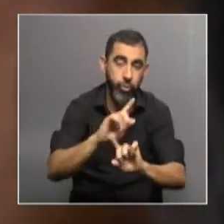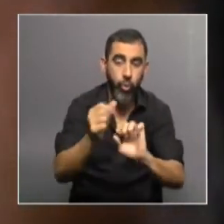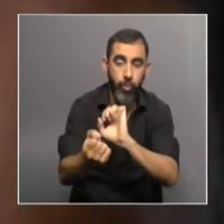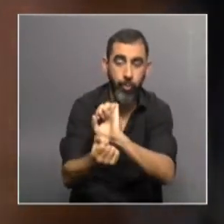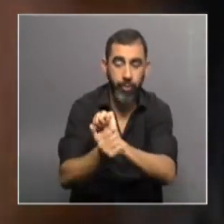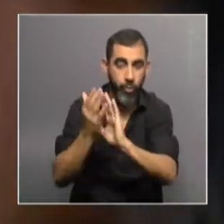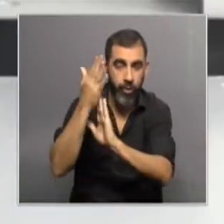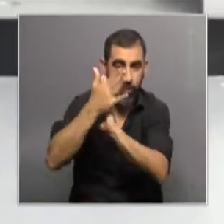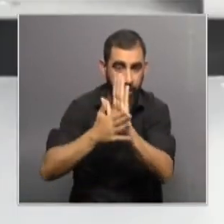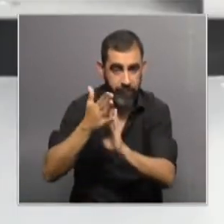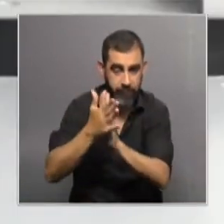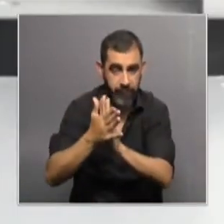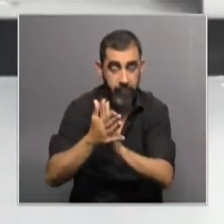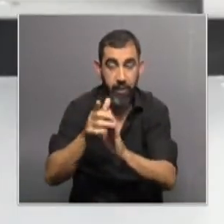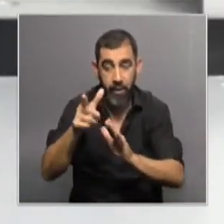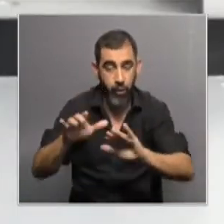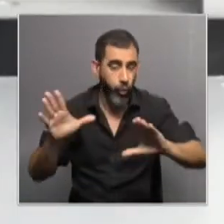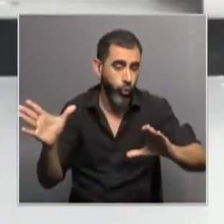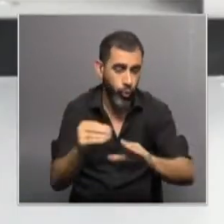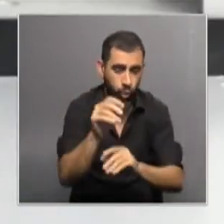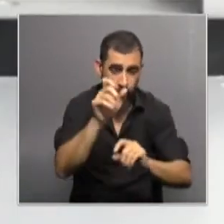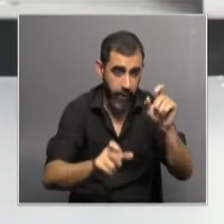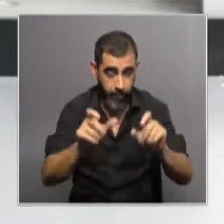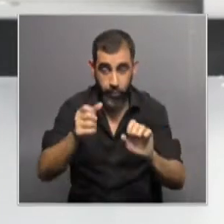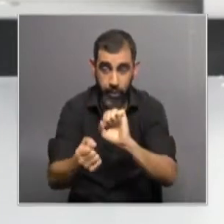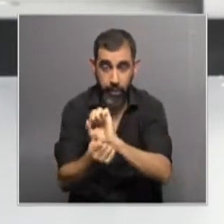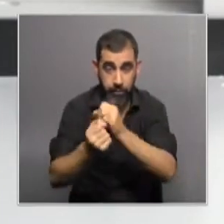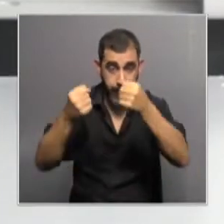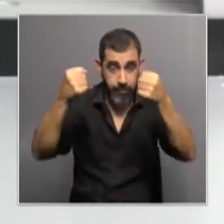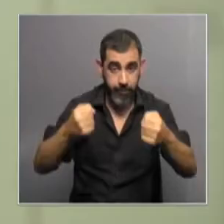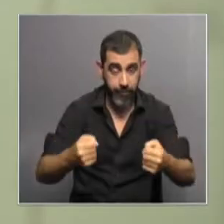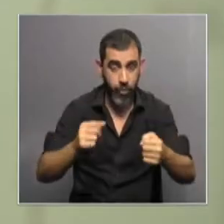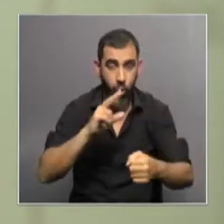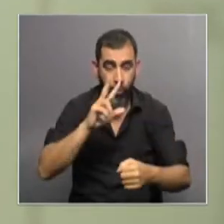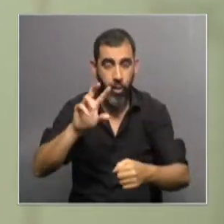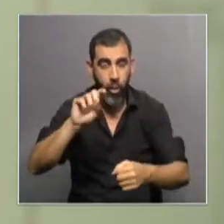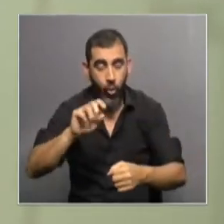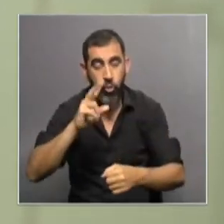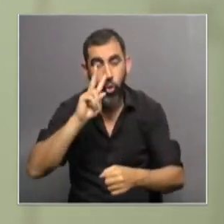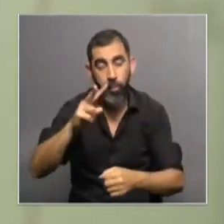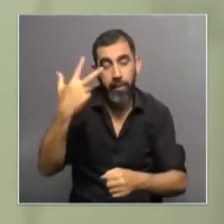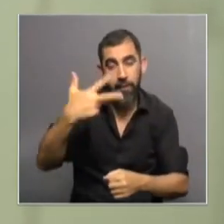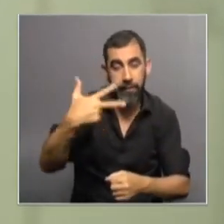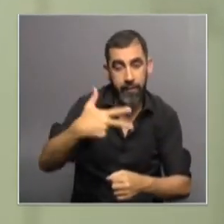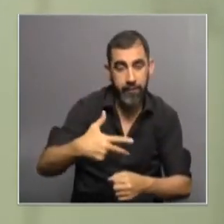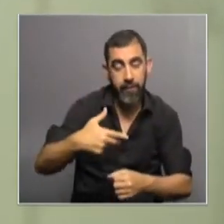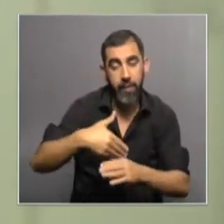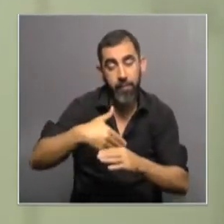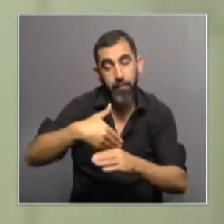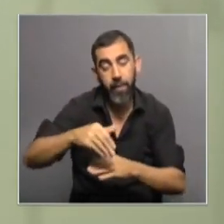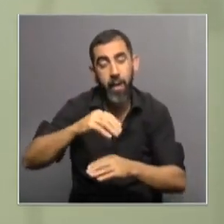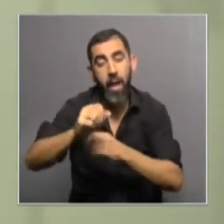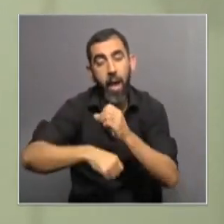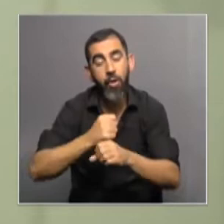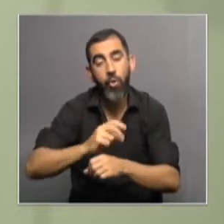del país entonces una vez que teníamos toda esa población carcelaria del 2012 y 2013 a partir del año 2014